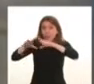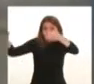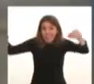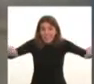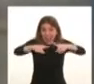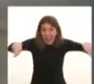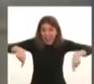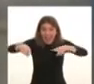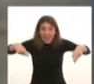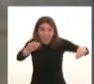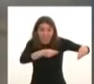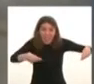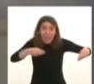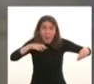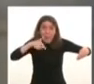el centro cultural.